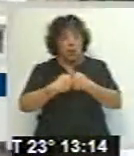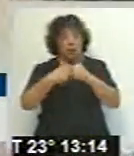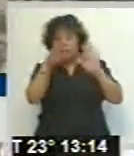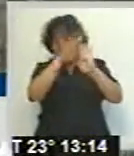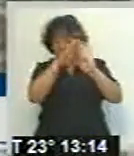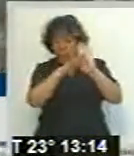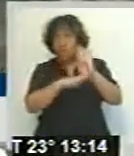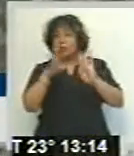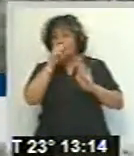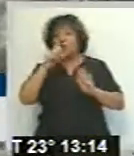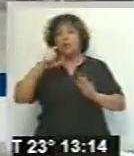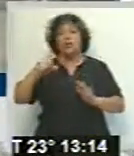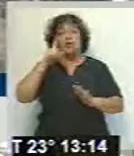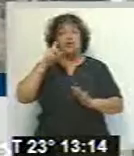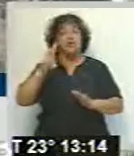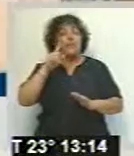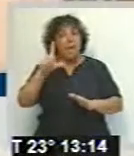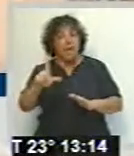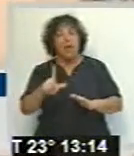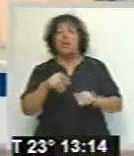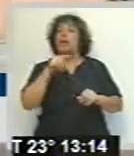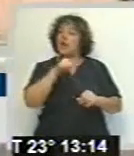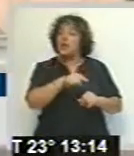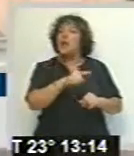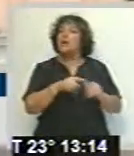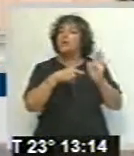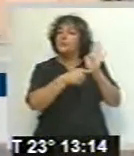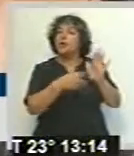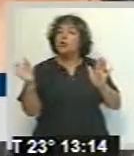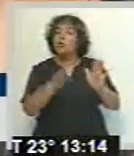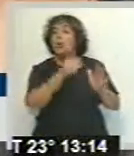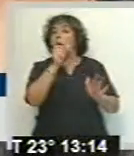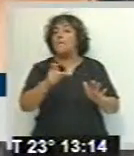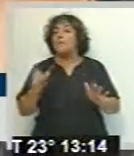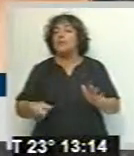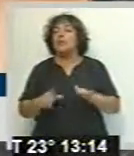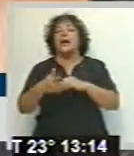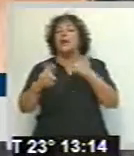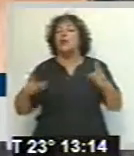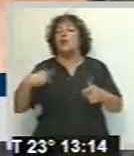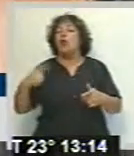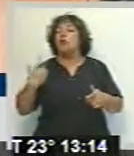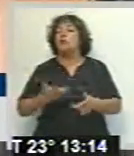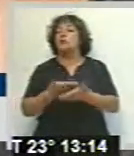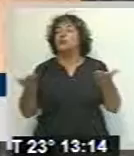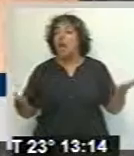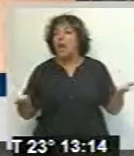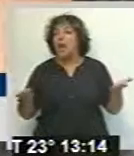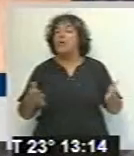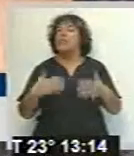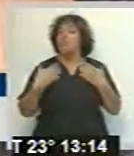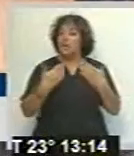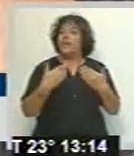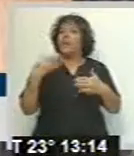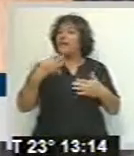Civil. Entre otras cosas, se establece que todas las personas que no tengan una cobertura de obra social van a tener que